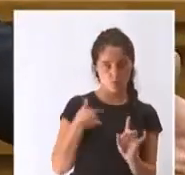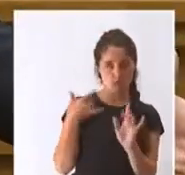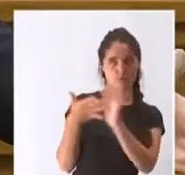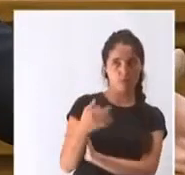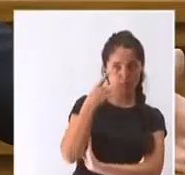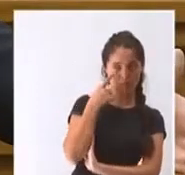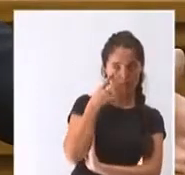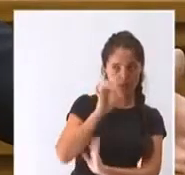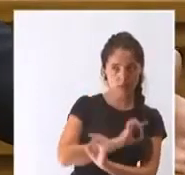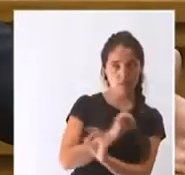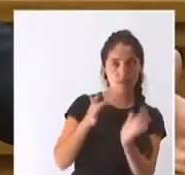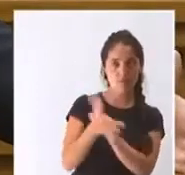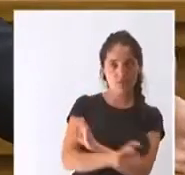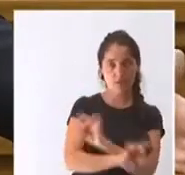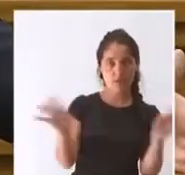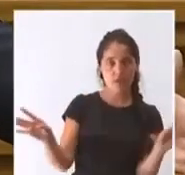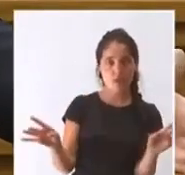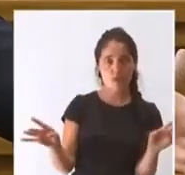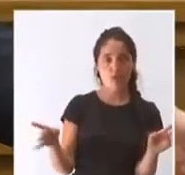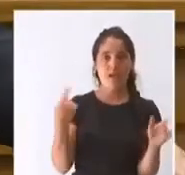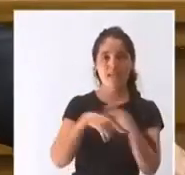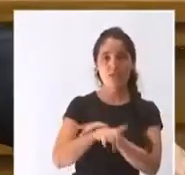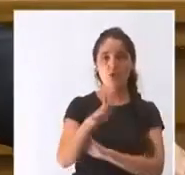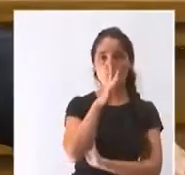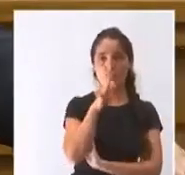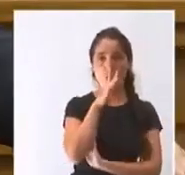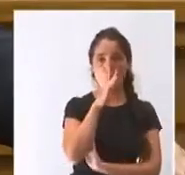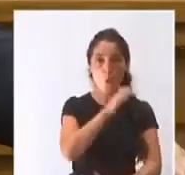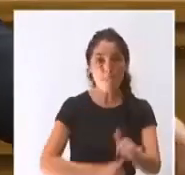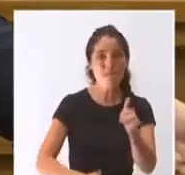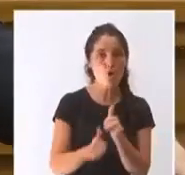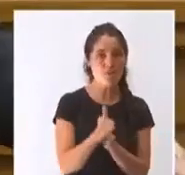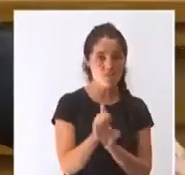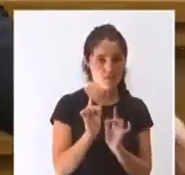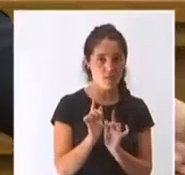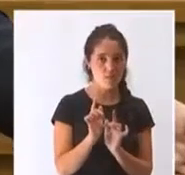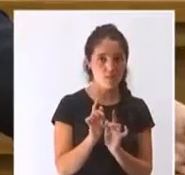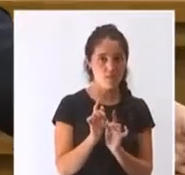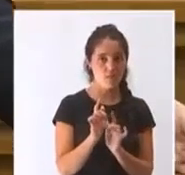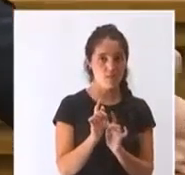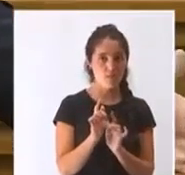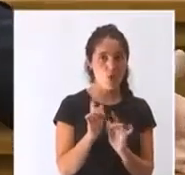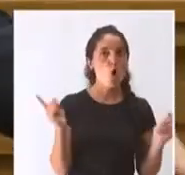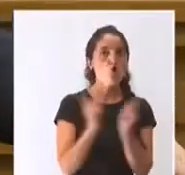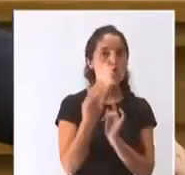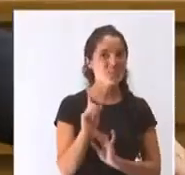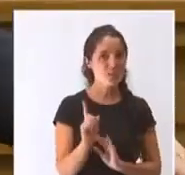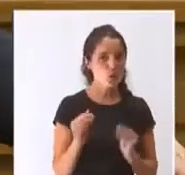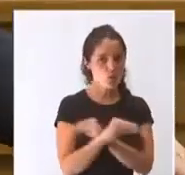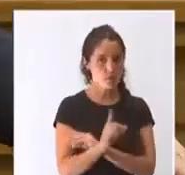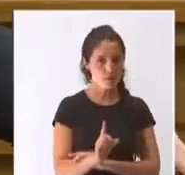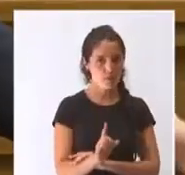gestión del agua también tiene la prioridad y no incompatible con nuestros regadíos cuanto más mejor